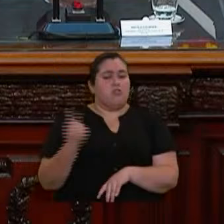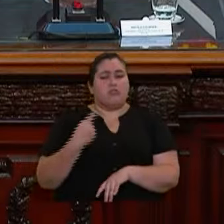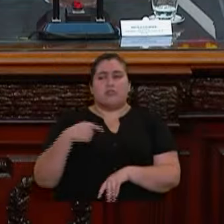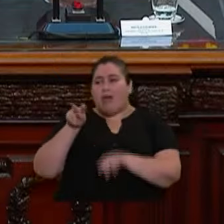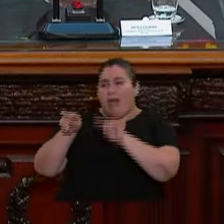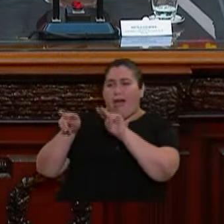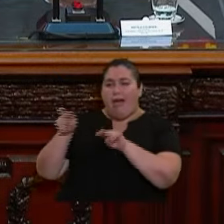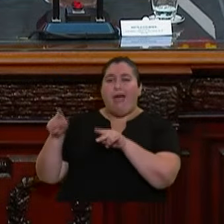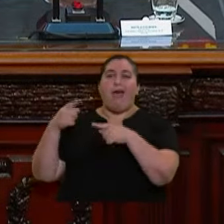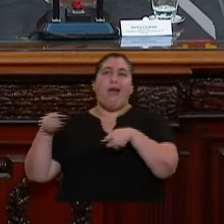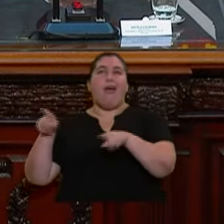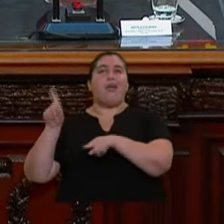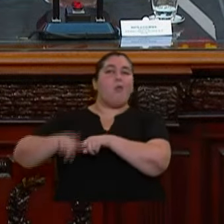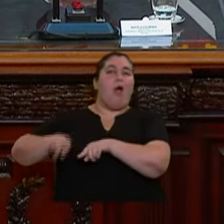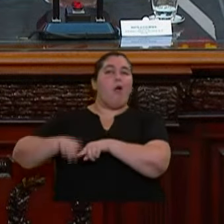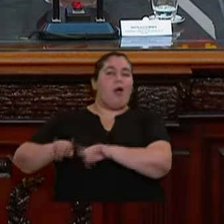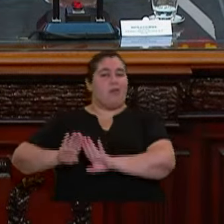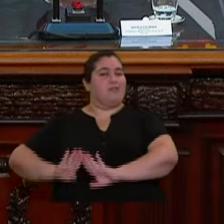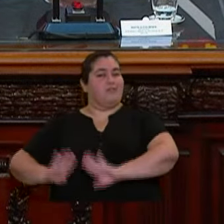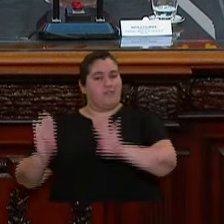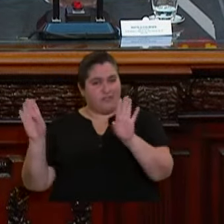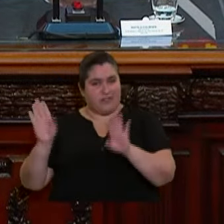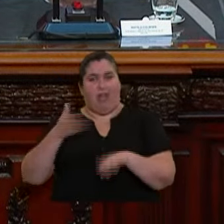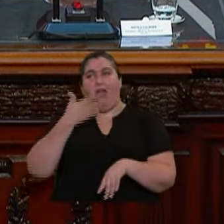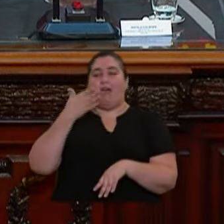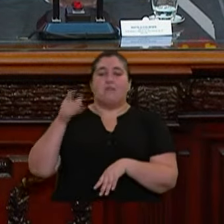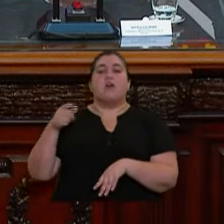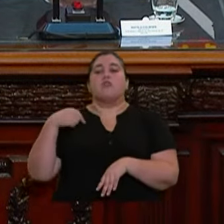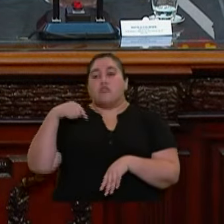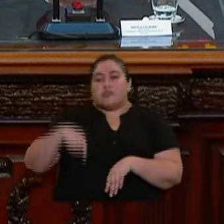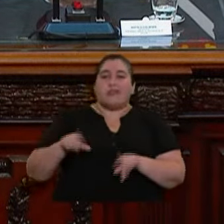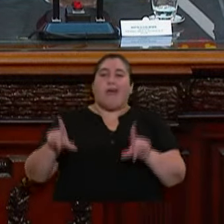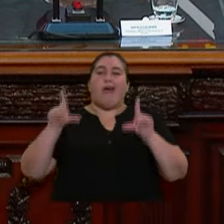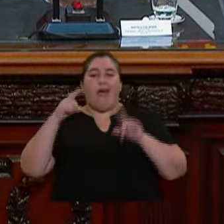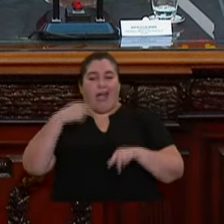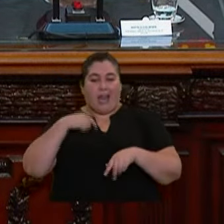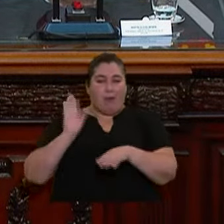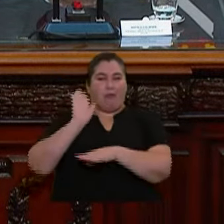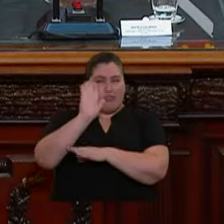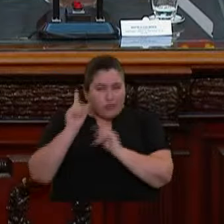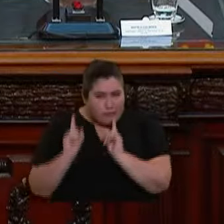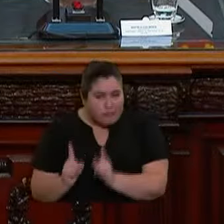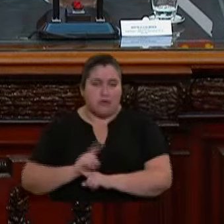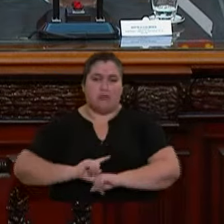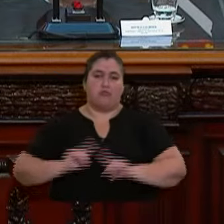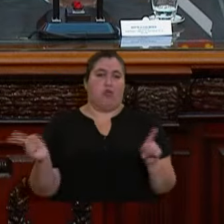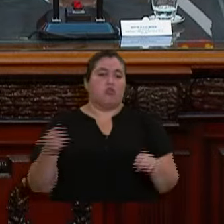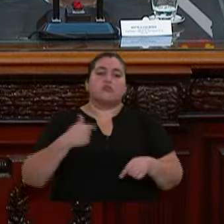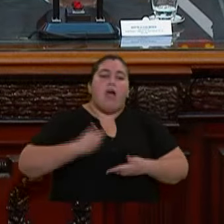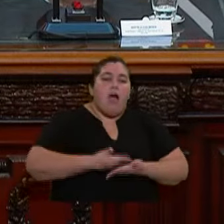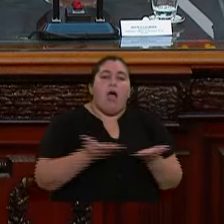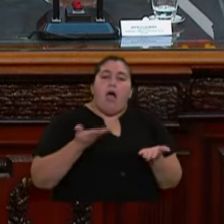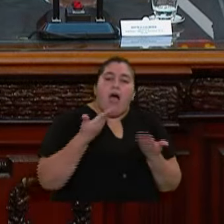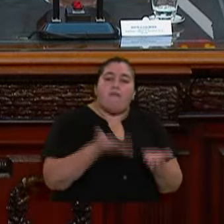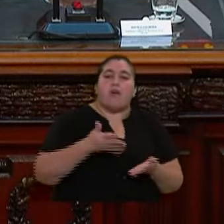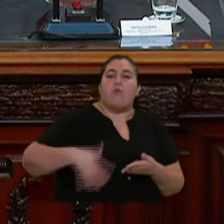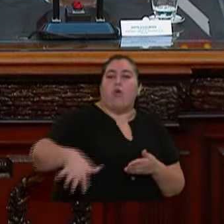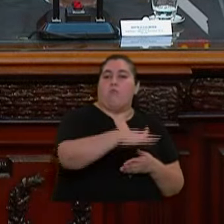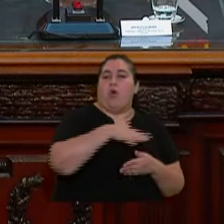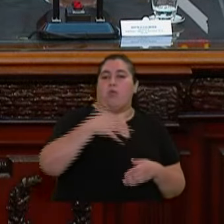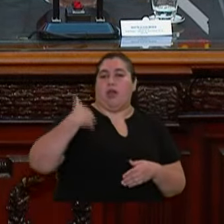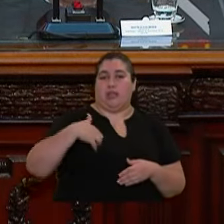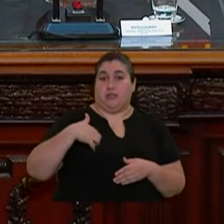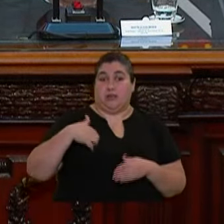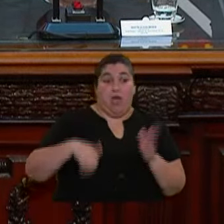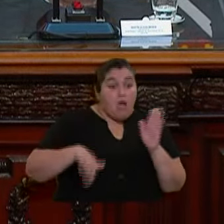esos cantos de sirena. No gobernamos para ser populares ni hoy ni mañana. Gobernamos para todos los argentinos, incluso para